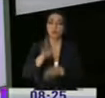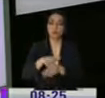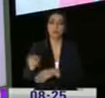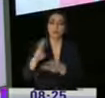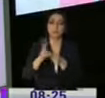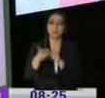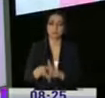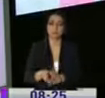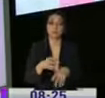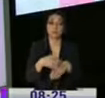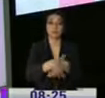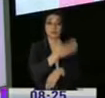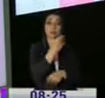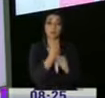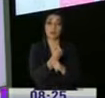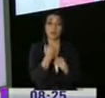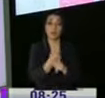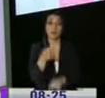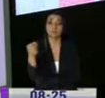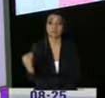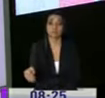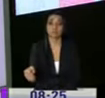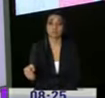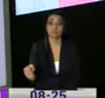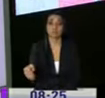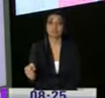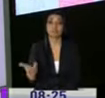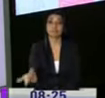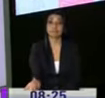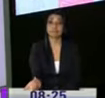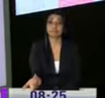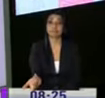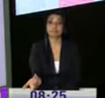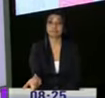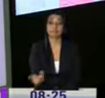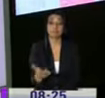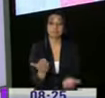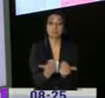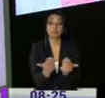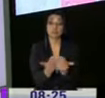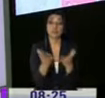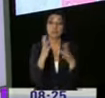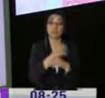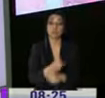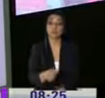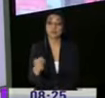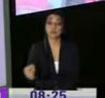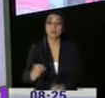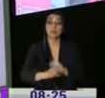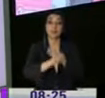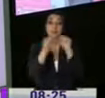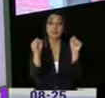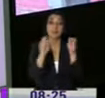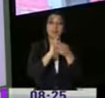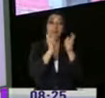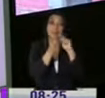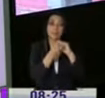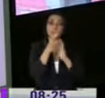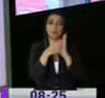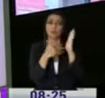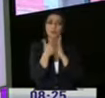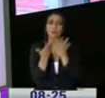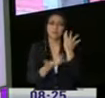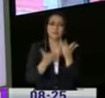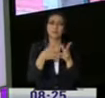a trabajar durante todo el día y si sale la basura en la noche, lo sacan en la mañana. Entonces hay que encontrar otras soluciones,